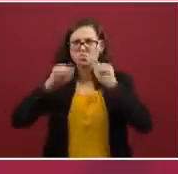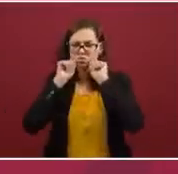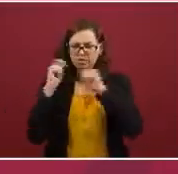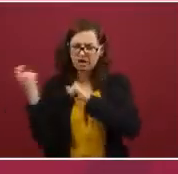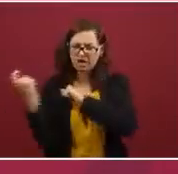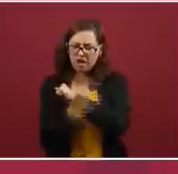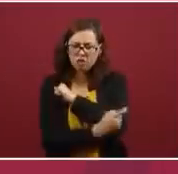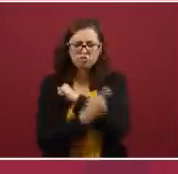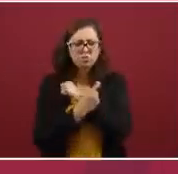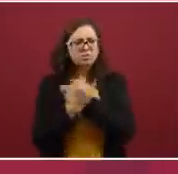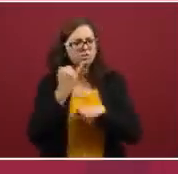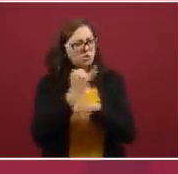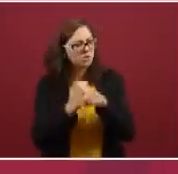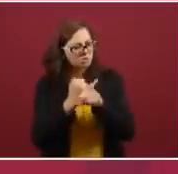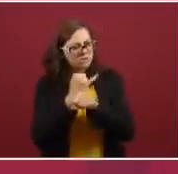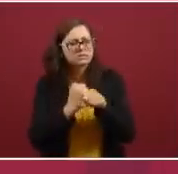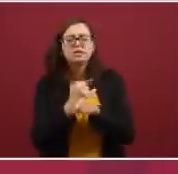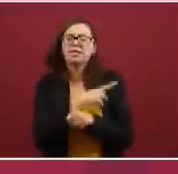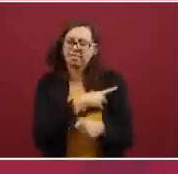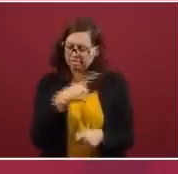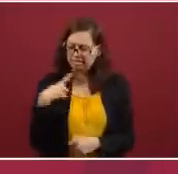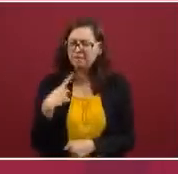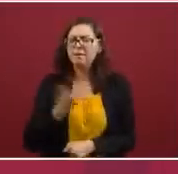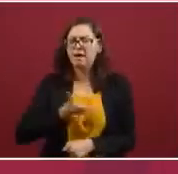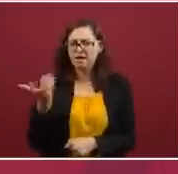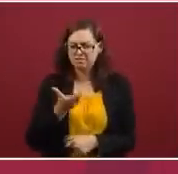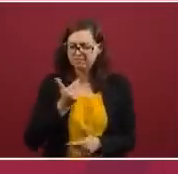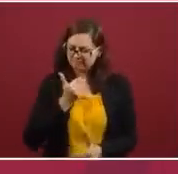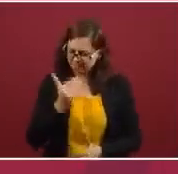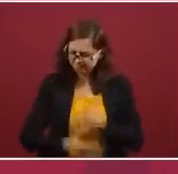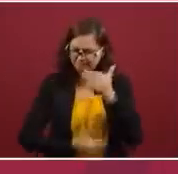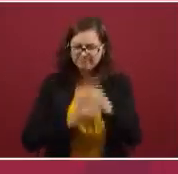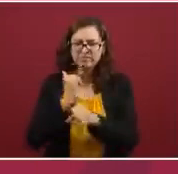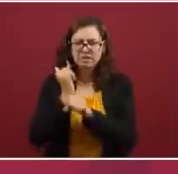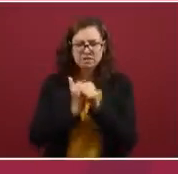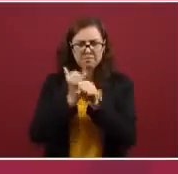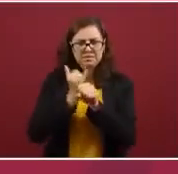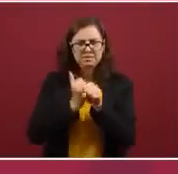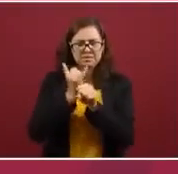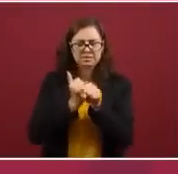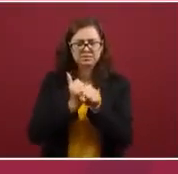está planteando, se tiene que llevar a cabo la investigación